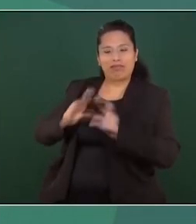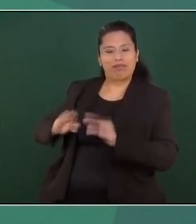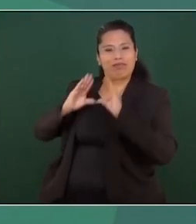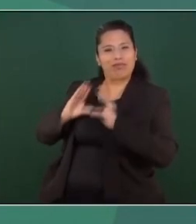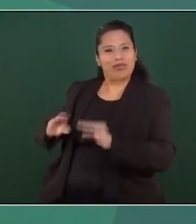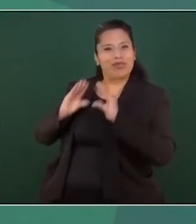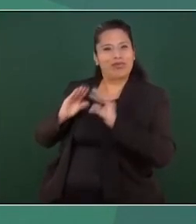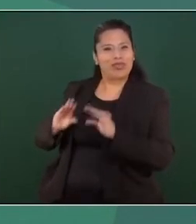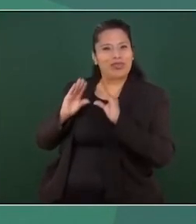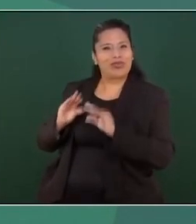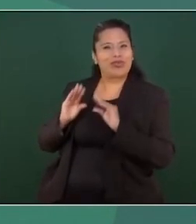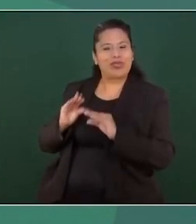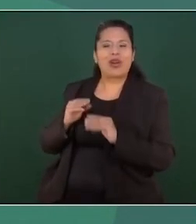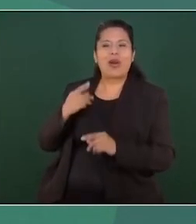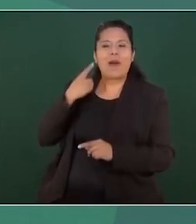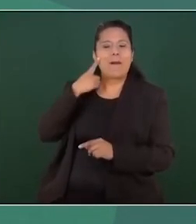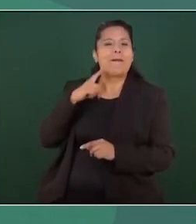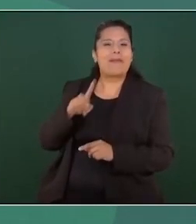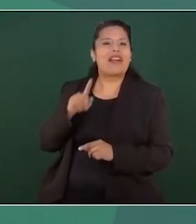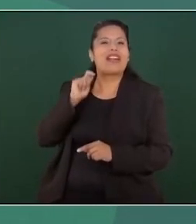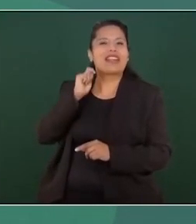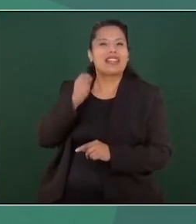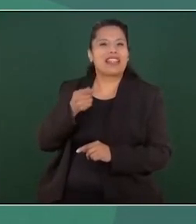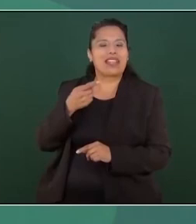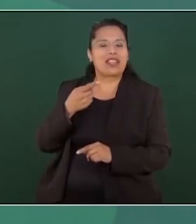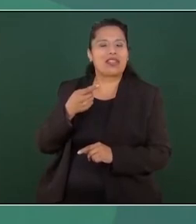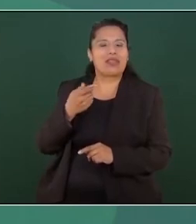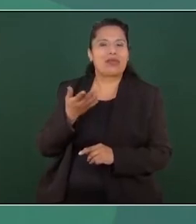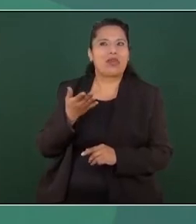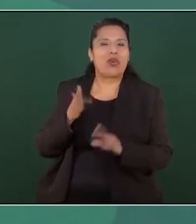para formar